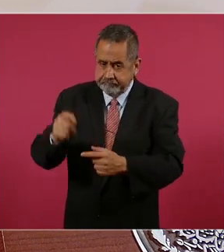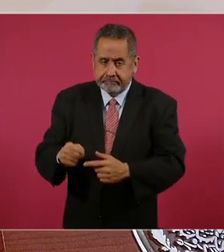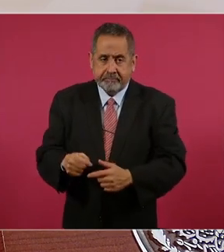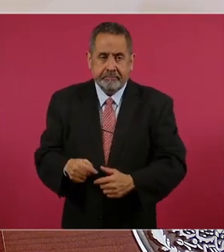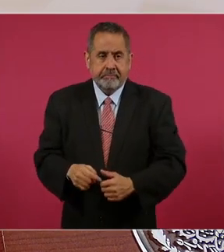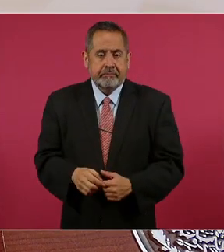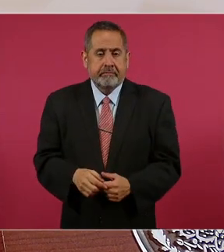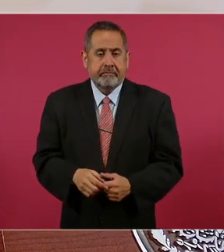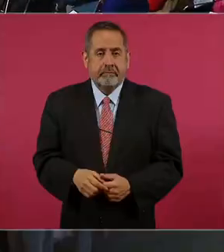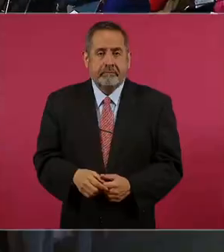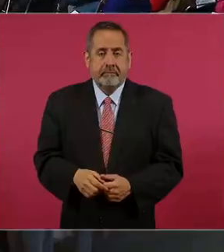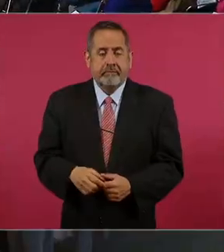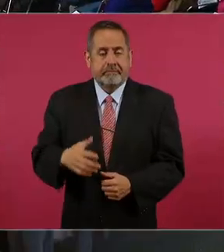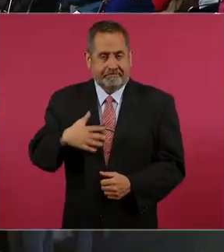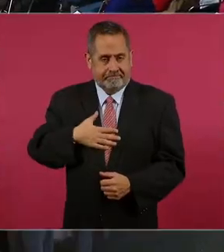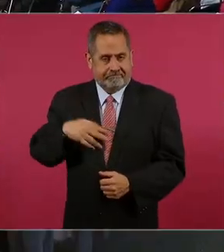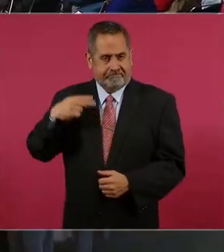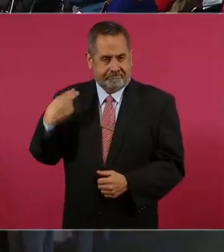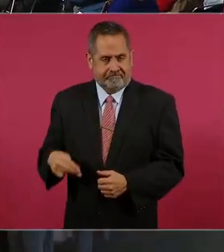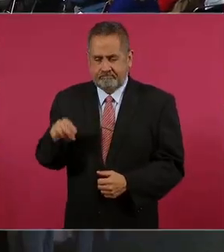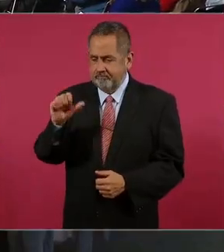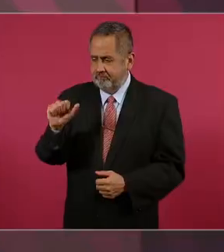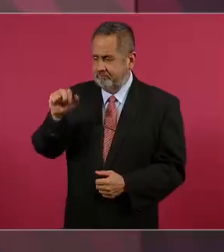me dejo de llamar Andrés Manuel